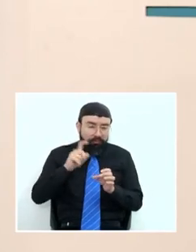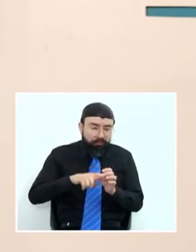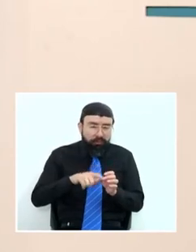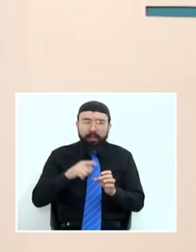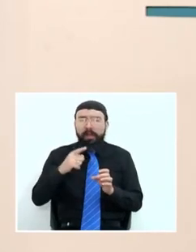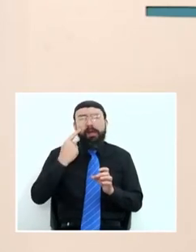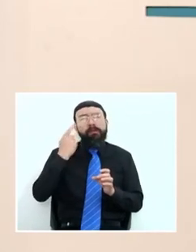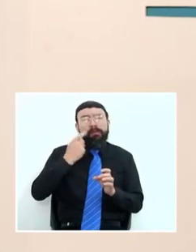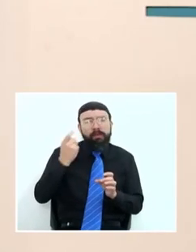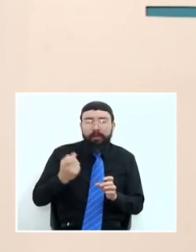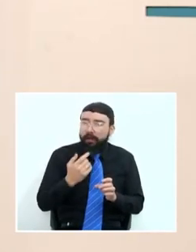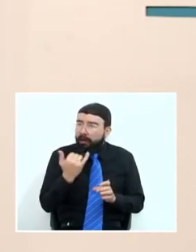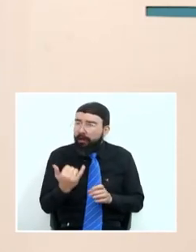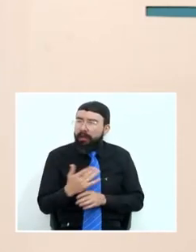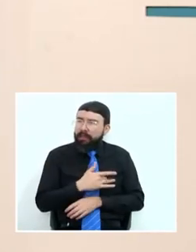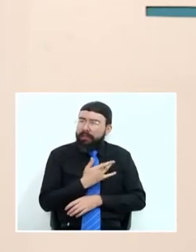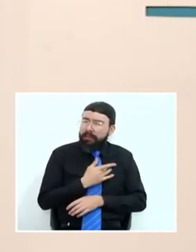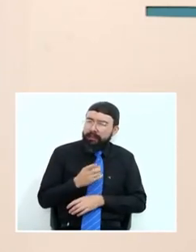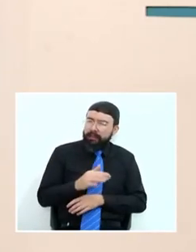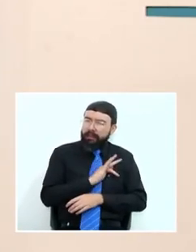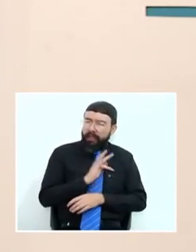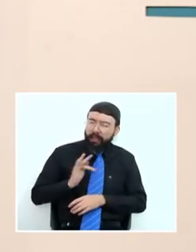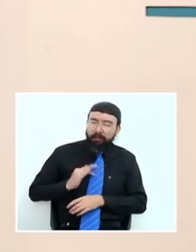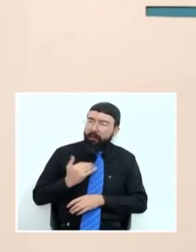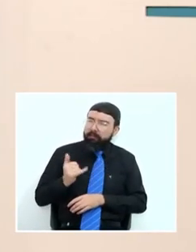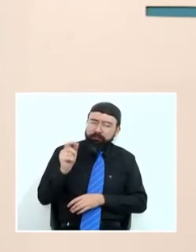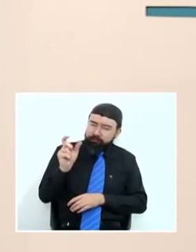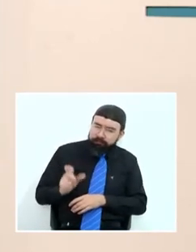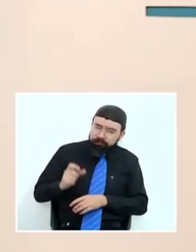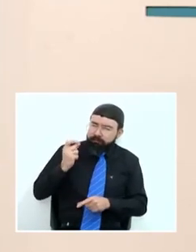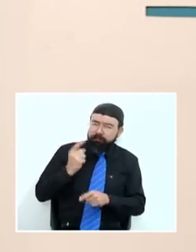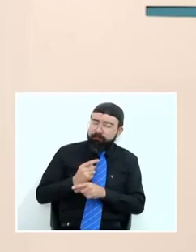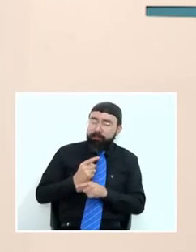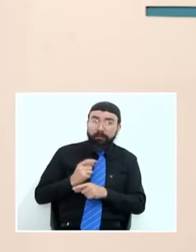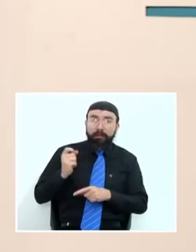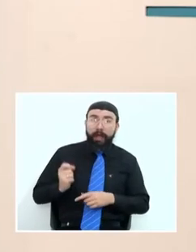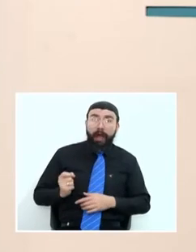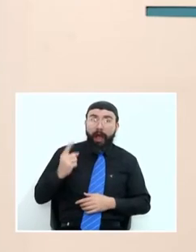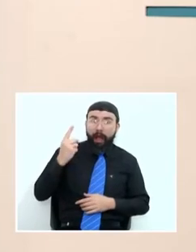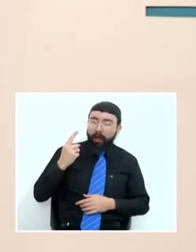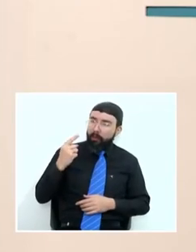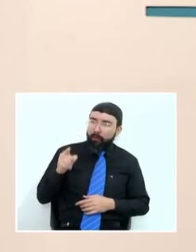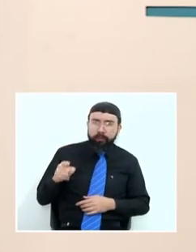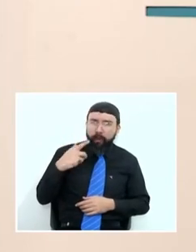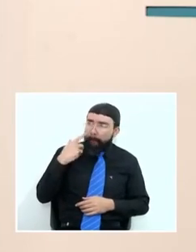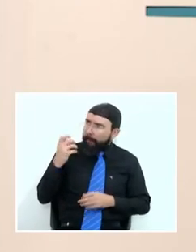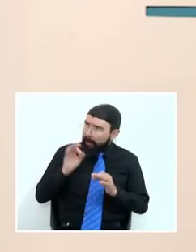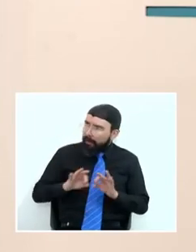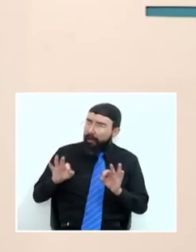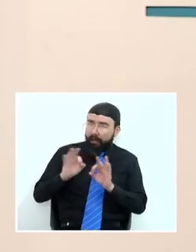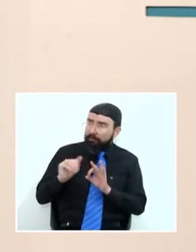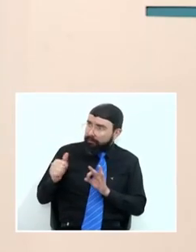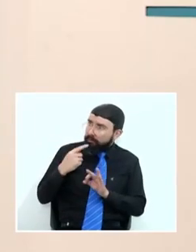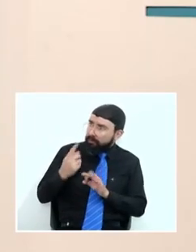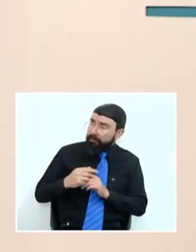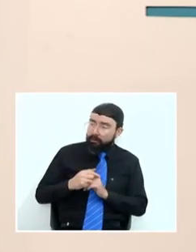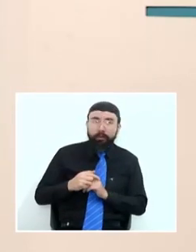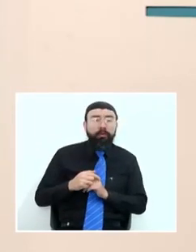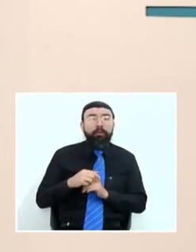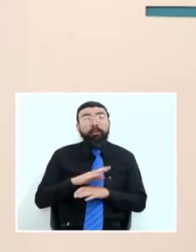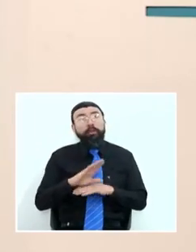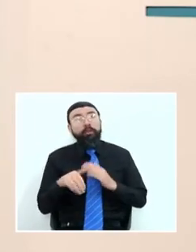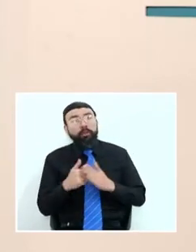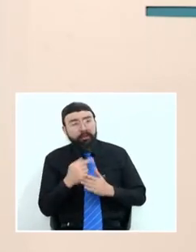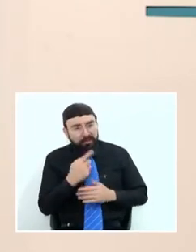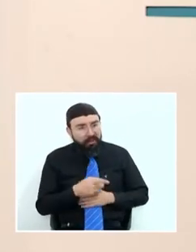buscar los efectos terapéuticos en un medicamento y me parece algo todavía campeón lo que usted está diciendo, que todo el mundo se entretuvo con la